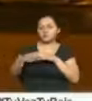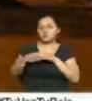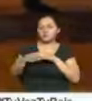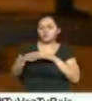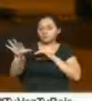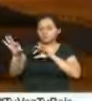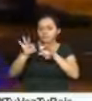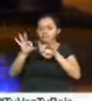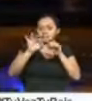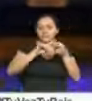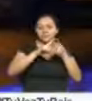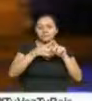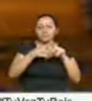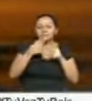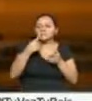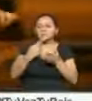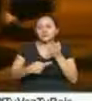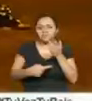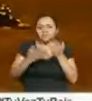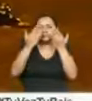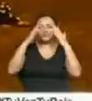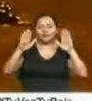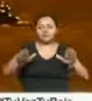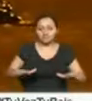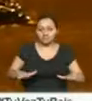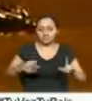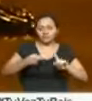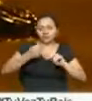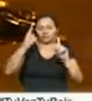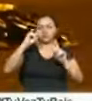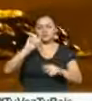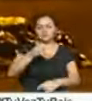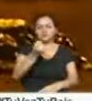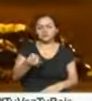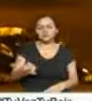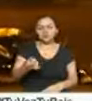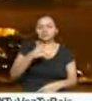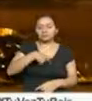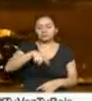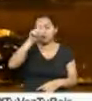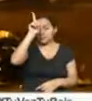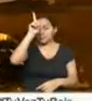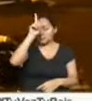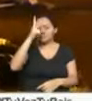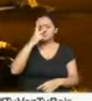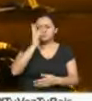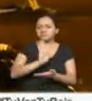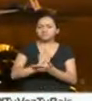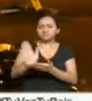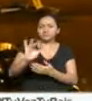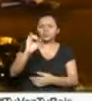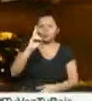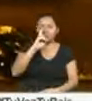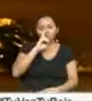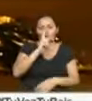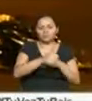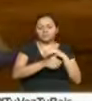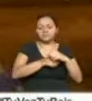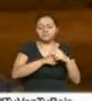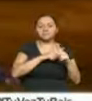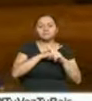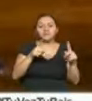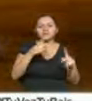reclutamiento para el grupo Estado Islámico. Su petición de asilo en Alemania había sido rechazada en junio, pero Túnez